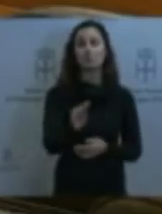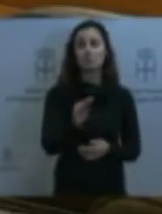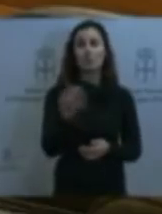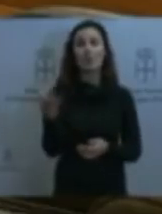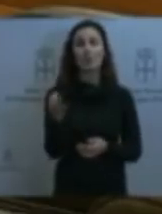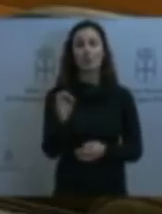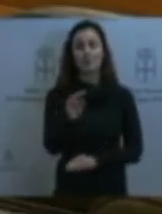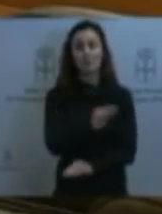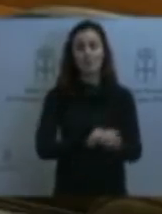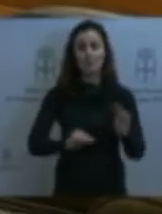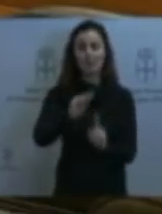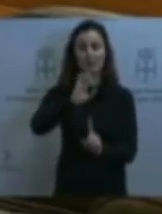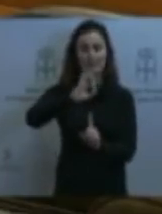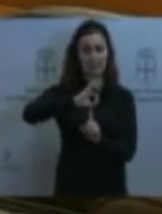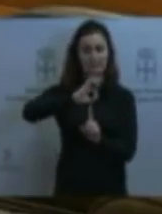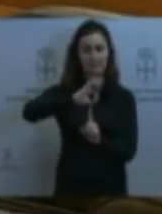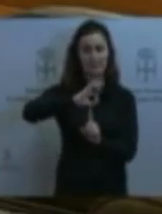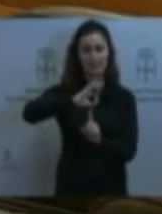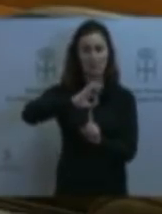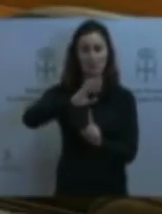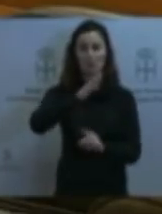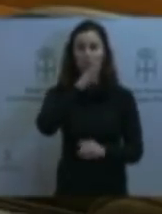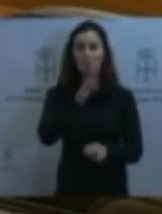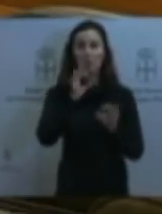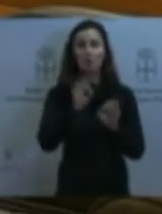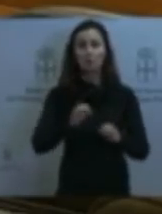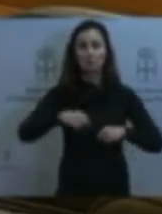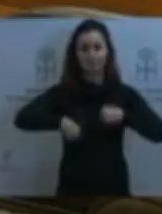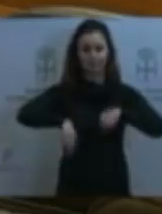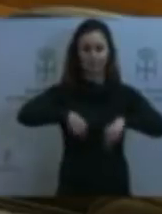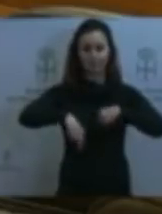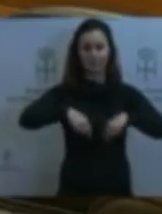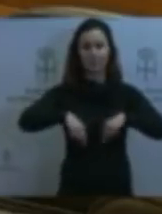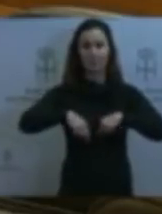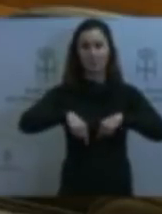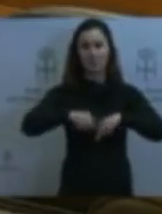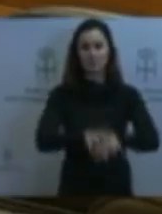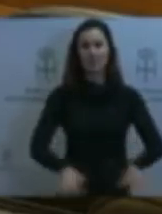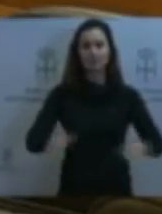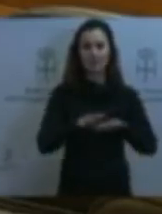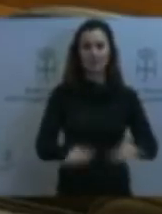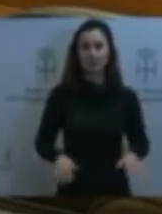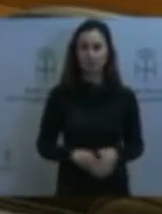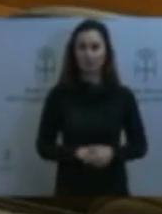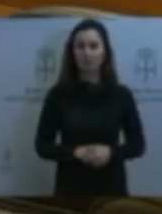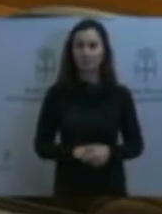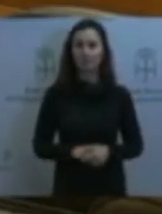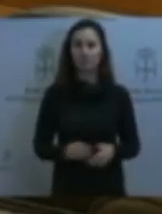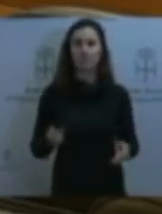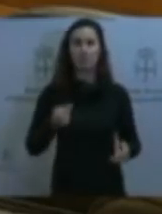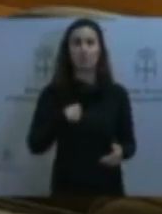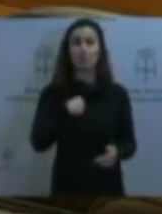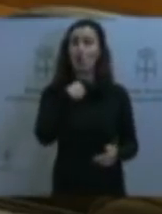la circulación vaya a menor velocidad. No estoy diciendo que tenga... Ya me